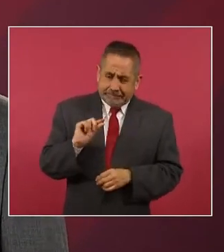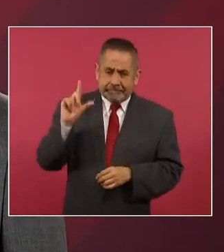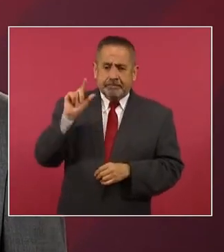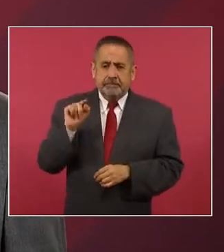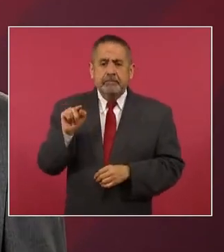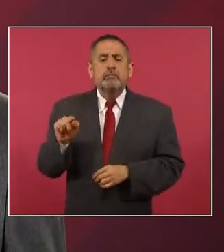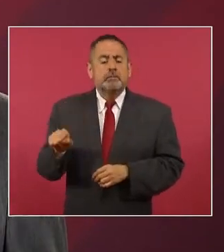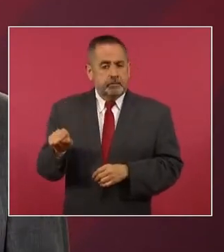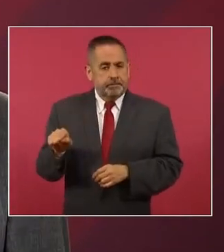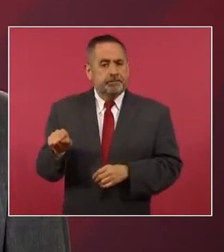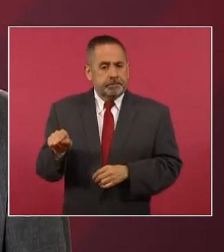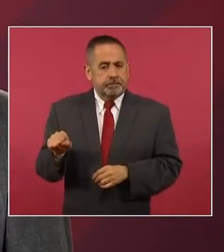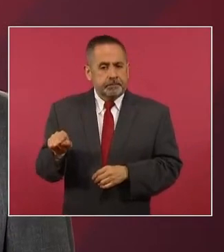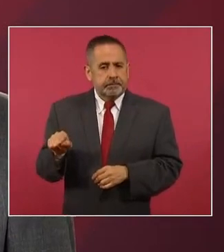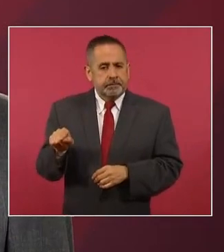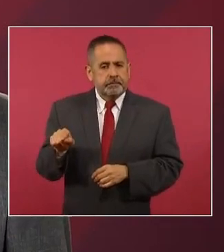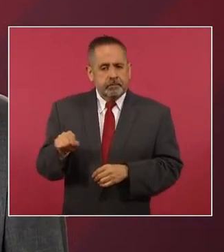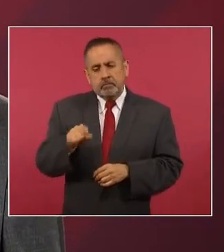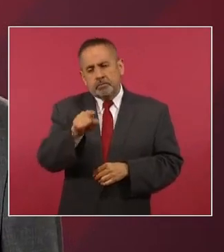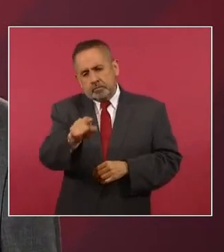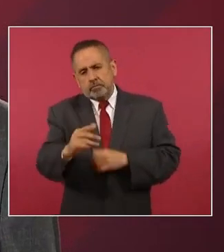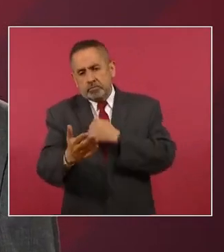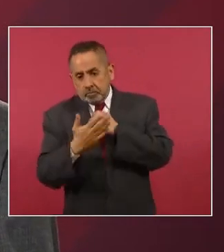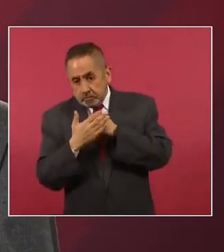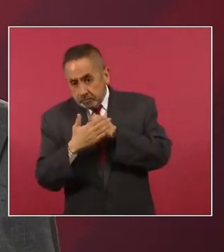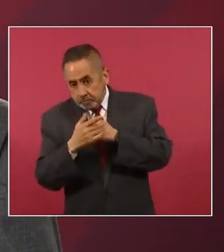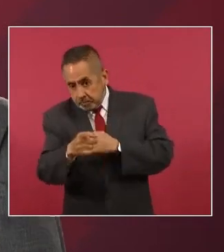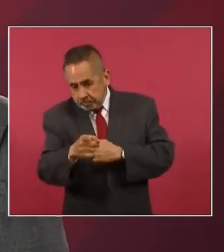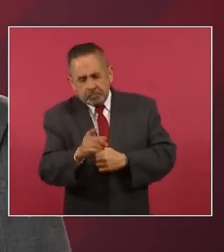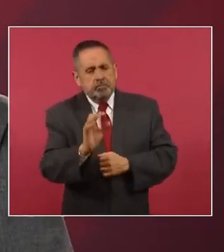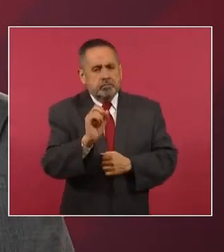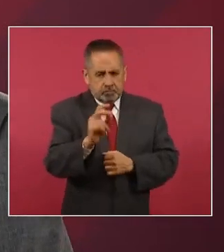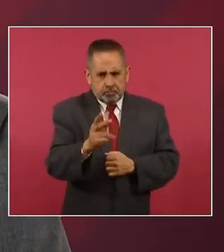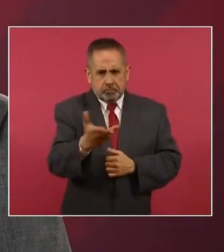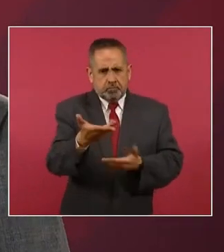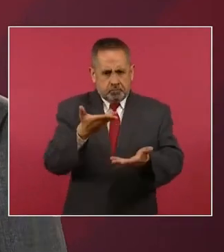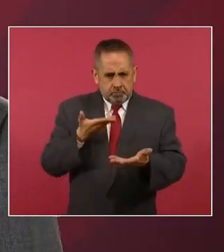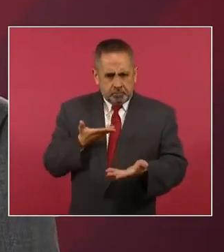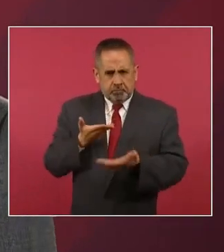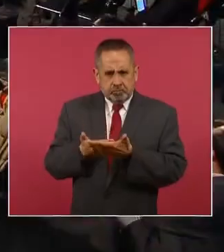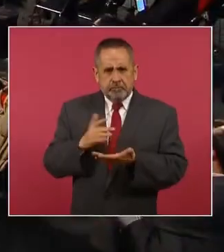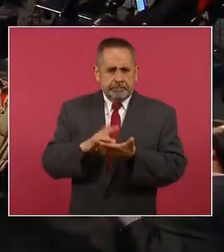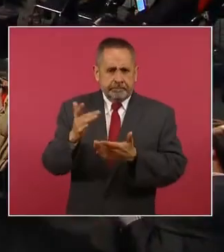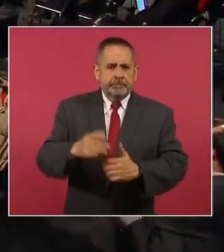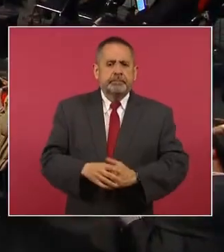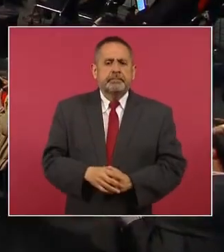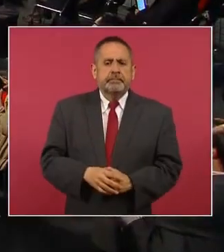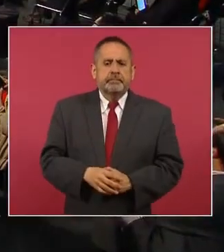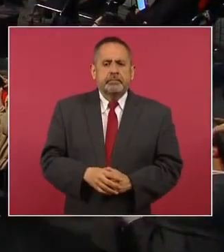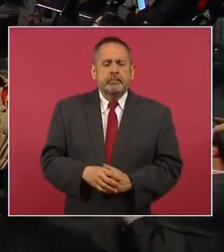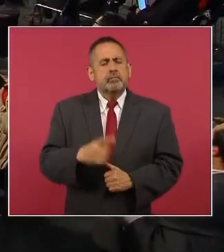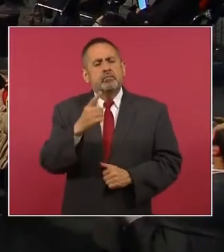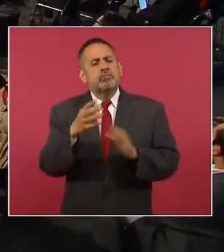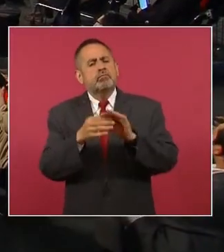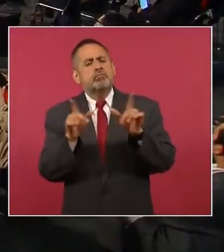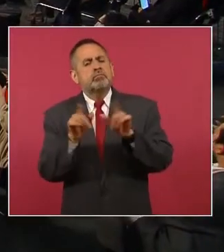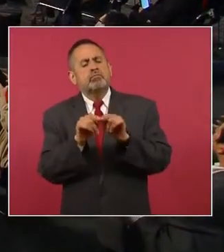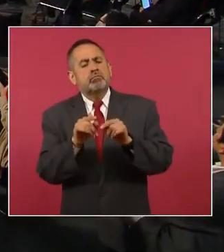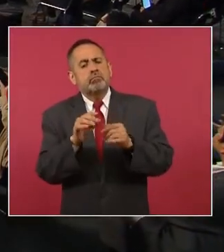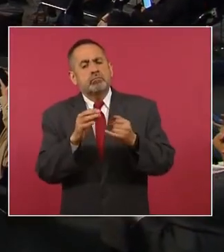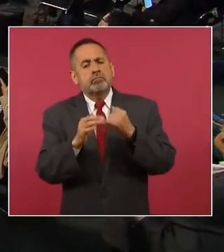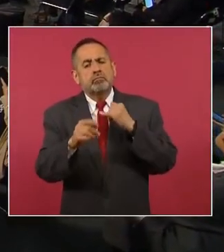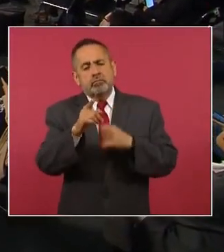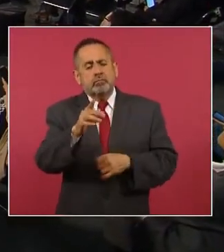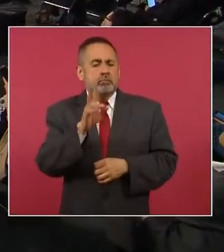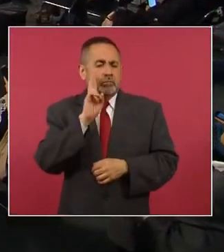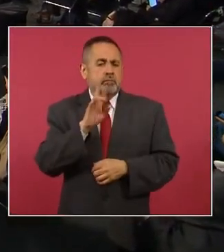especial. Pero tomamos en cuenta tu propuesta. Muchas gracias. Nada más un acotamiento. Que cuando pudiera